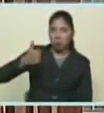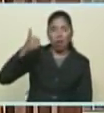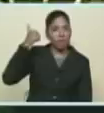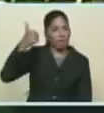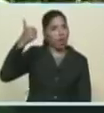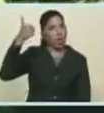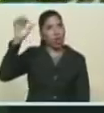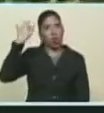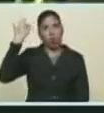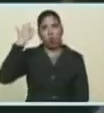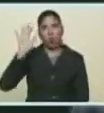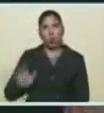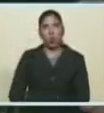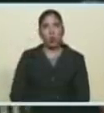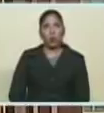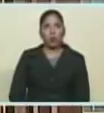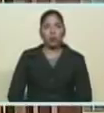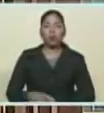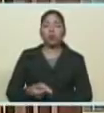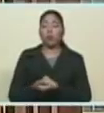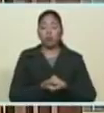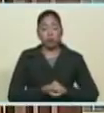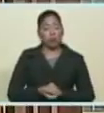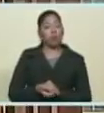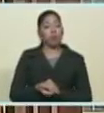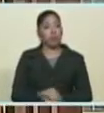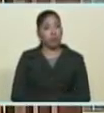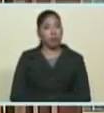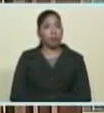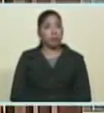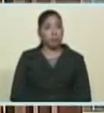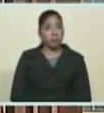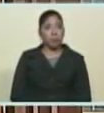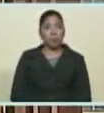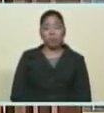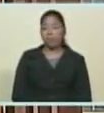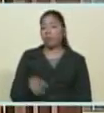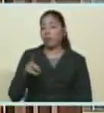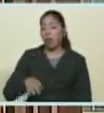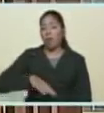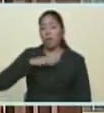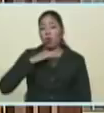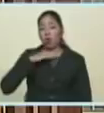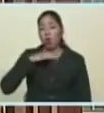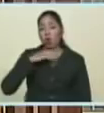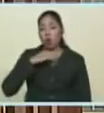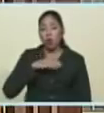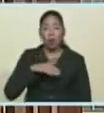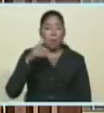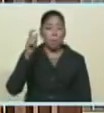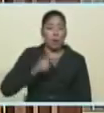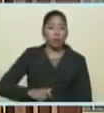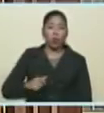Fino. Trujillo, vale. Tierra de santos y de héroes.